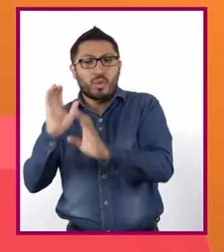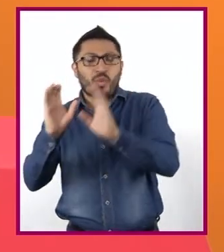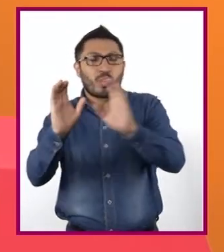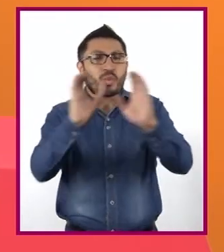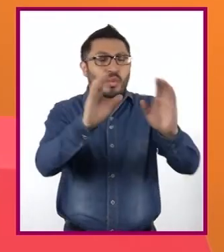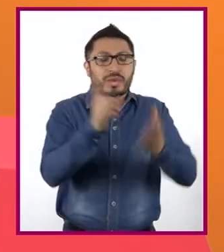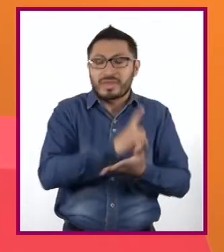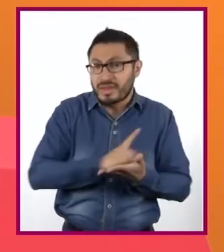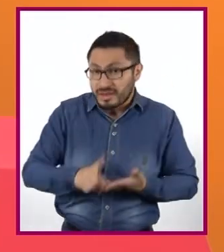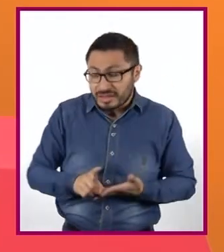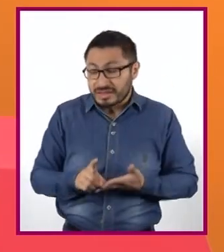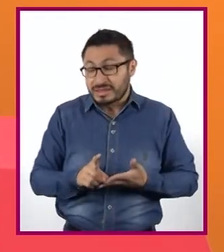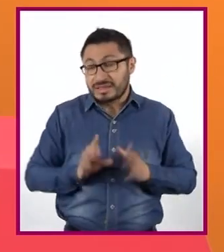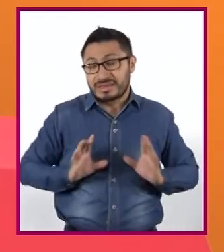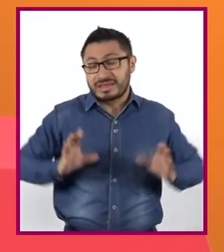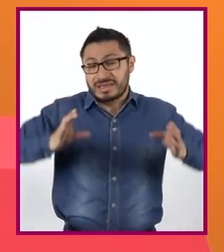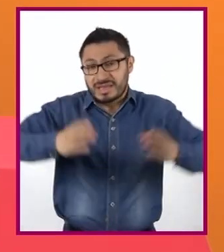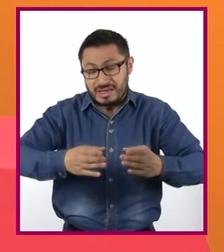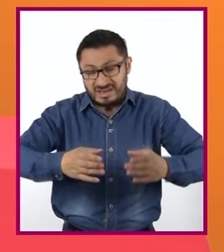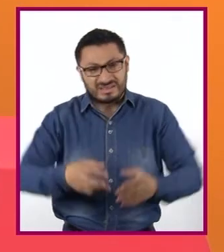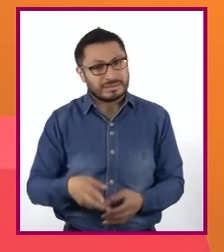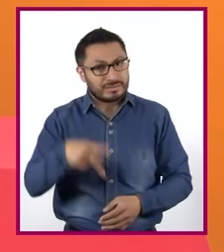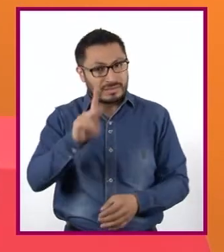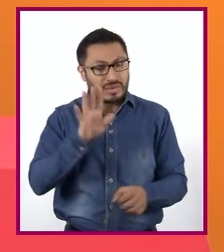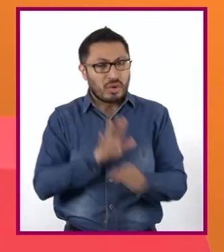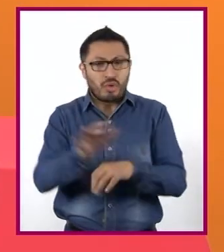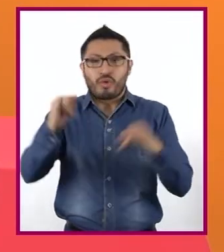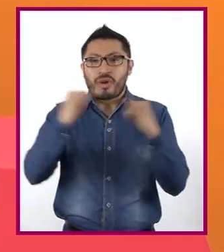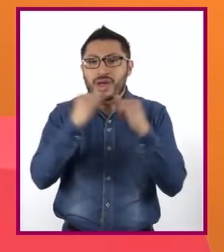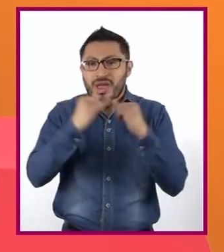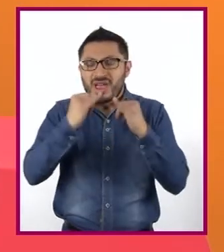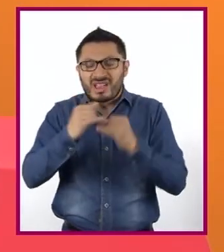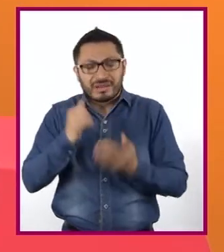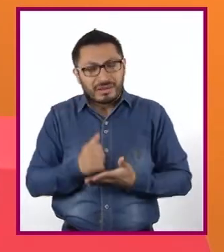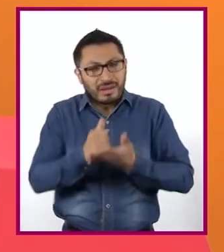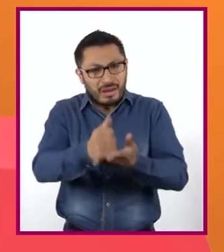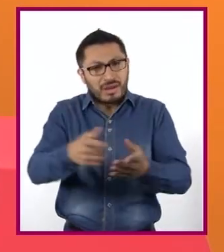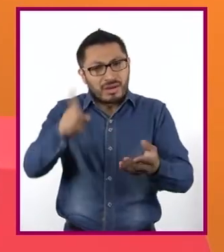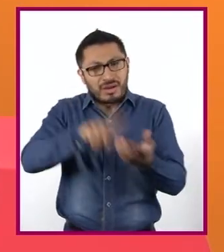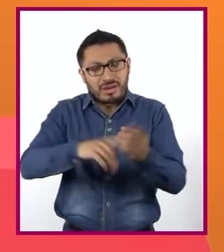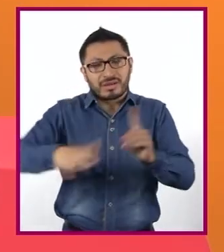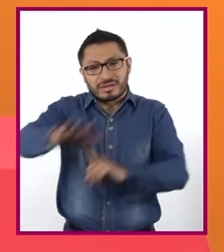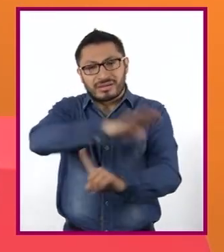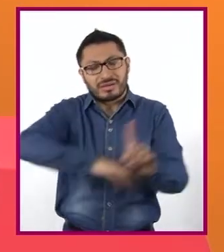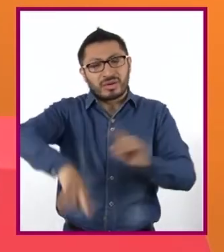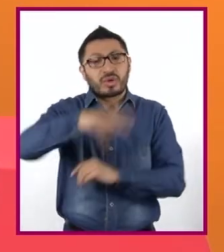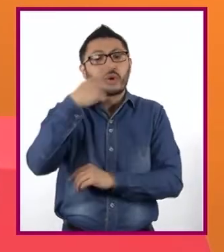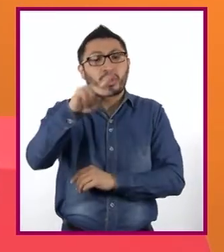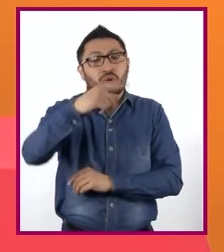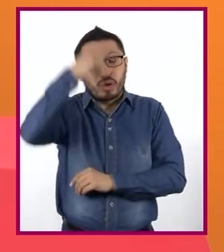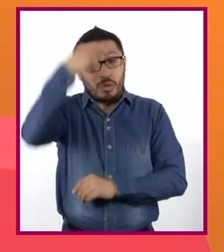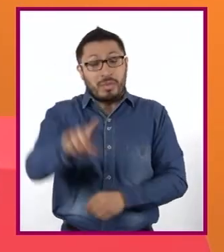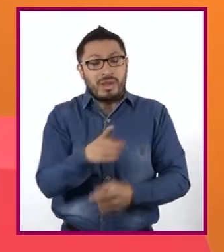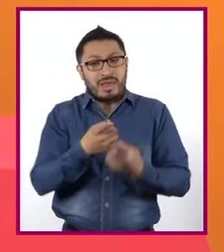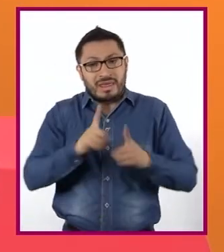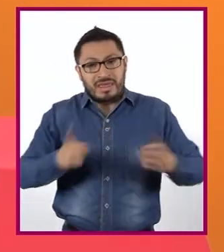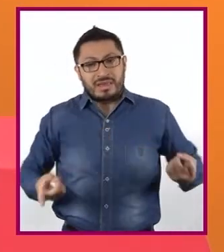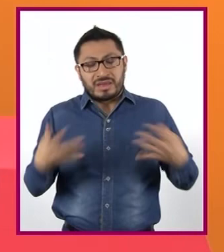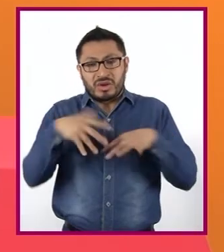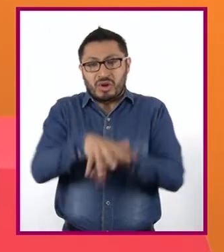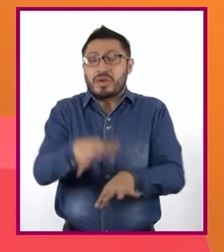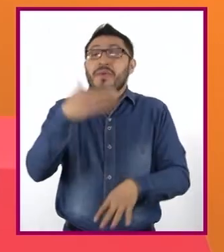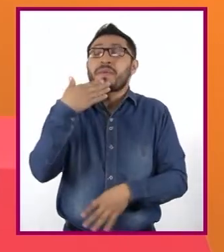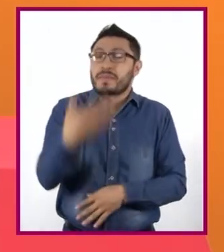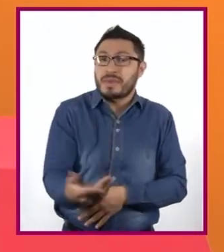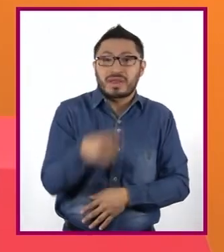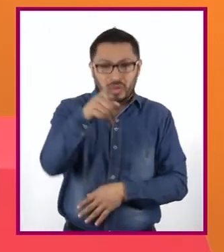la población. ¿Qué dependencias o instituciones colaboran en su entorno para favorecer su desarrollo integral? Pueden